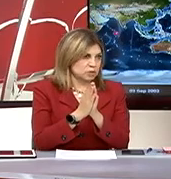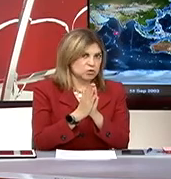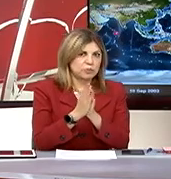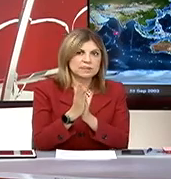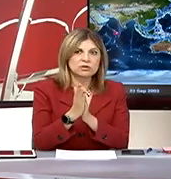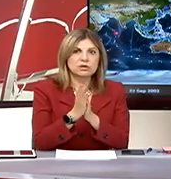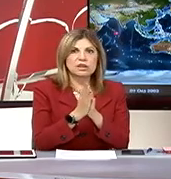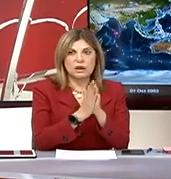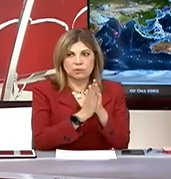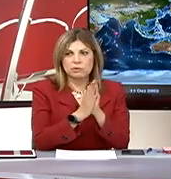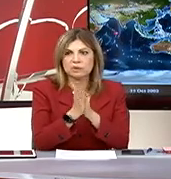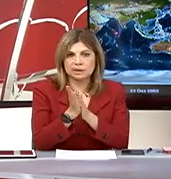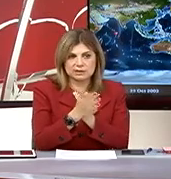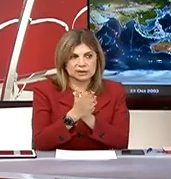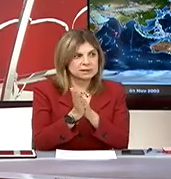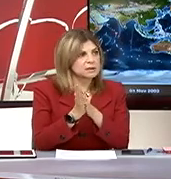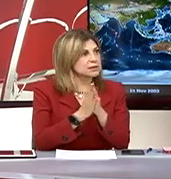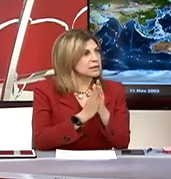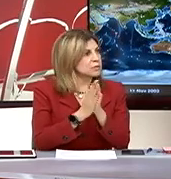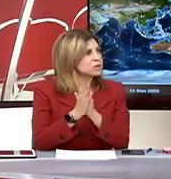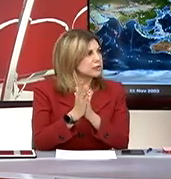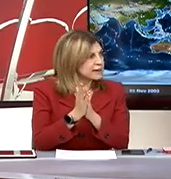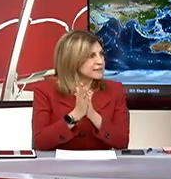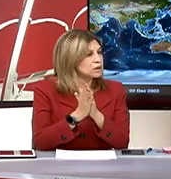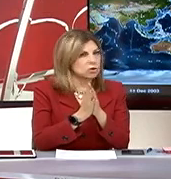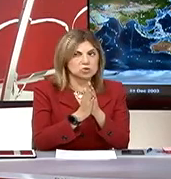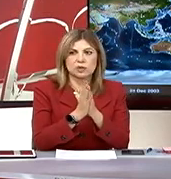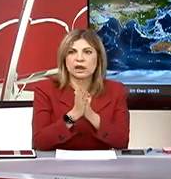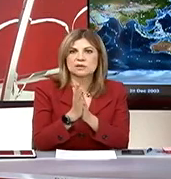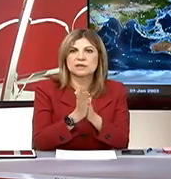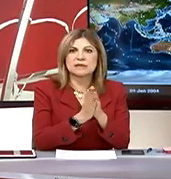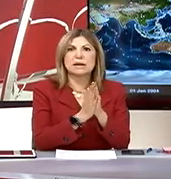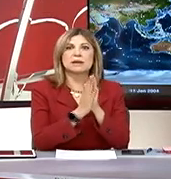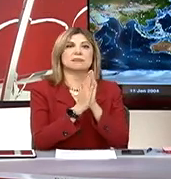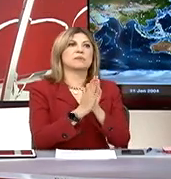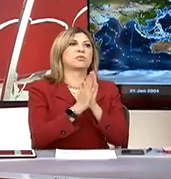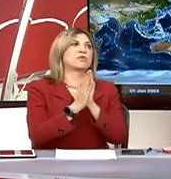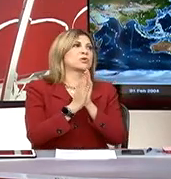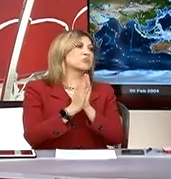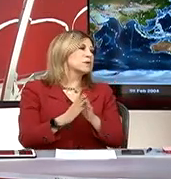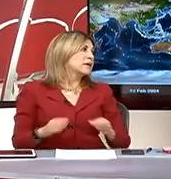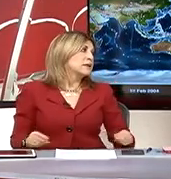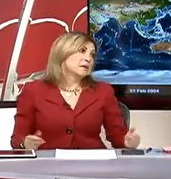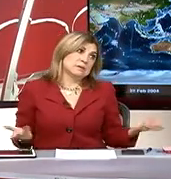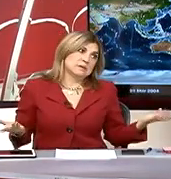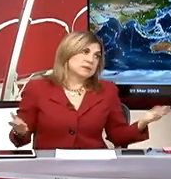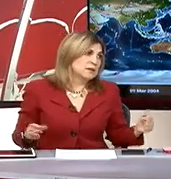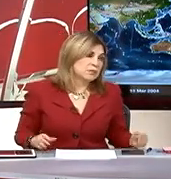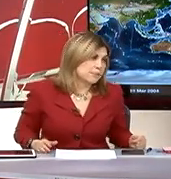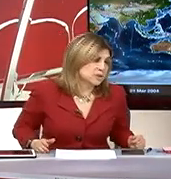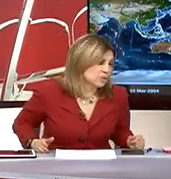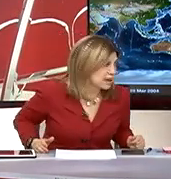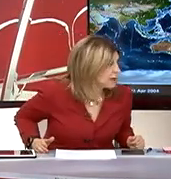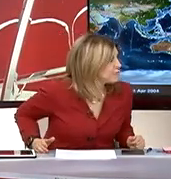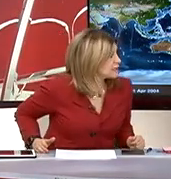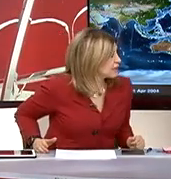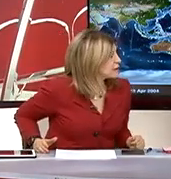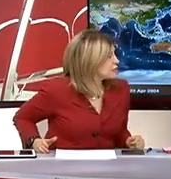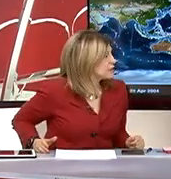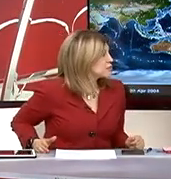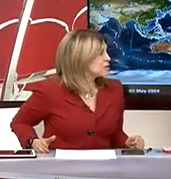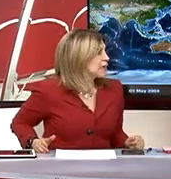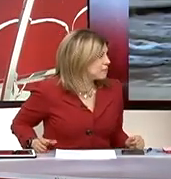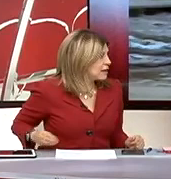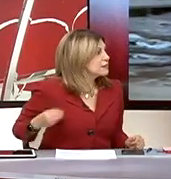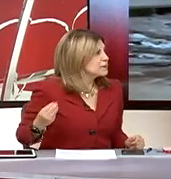también a prevenir. Por supuesto, ¿no? Ya lo vimos en este reciente terremoto, casi 8 grados en la escala de Richter. Por fortuna, ninguna persona afectada,